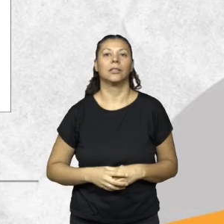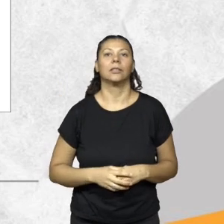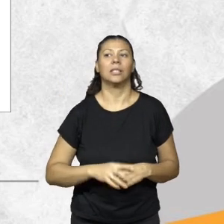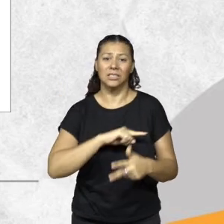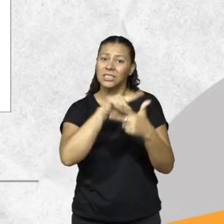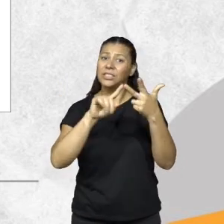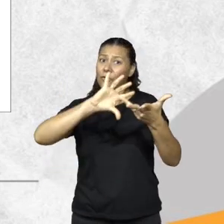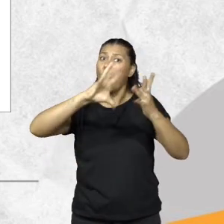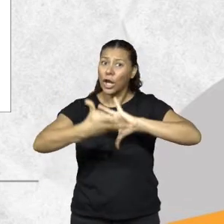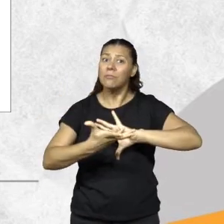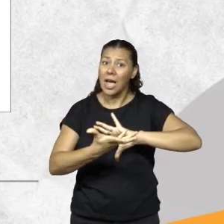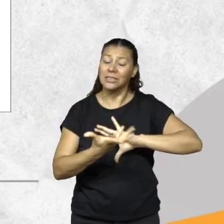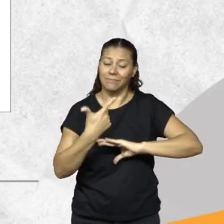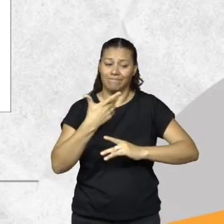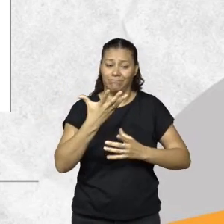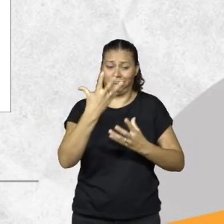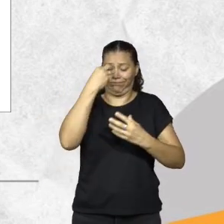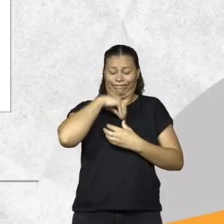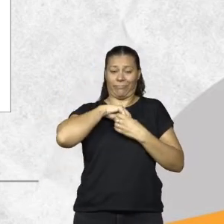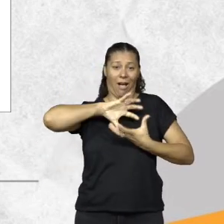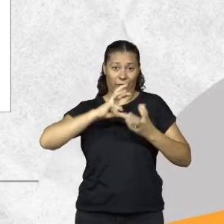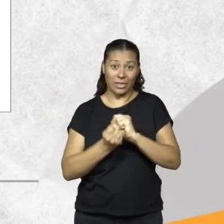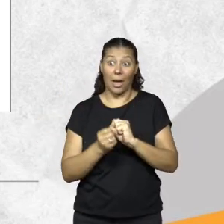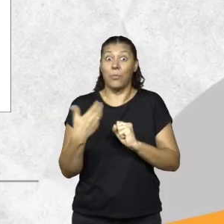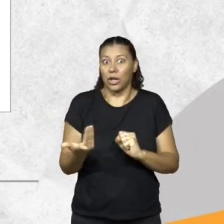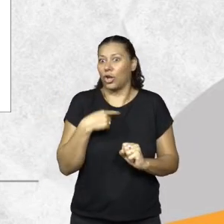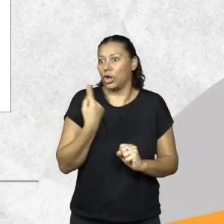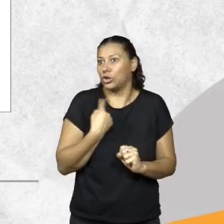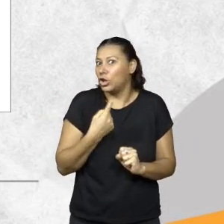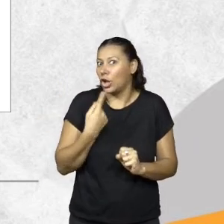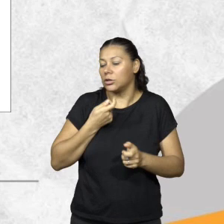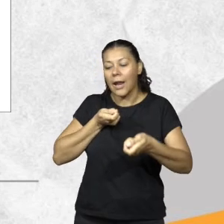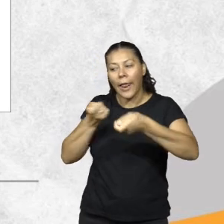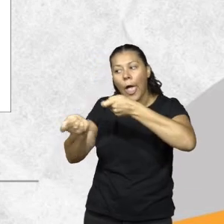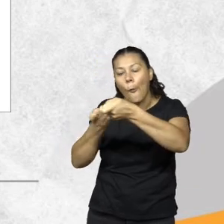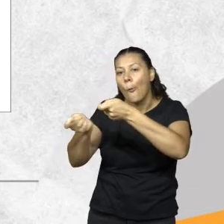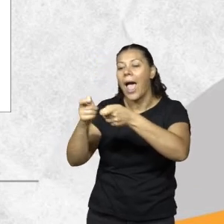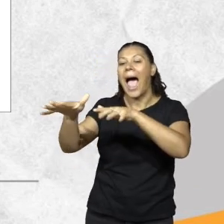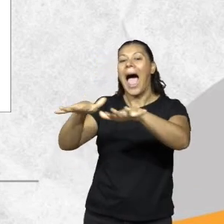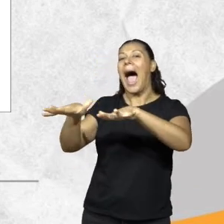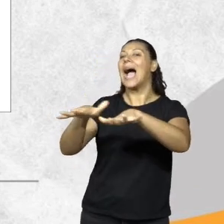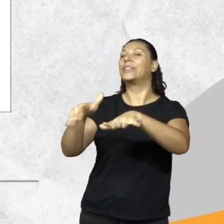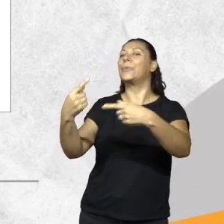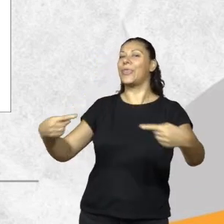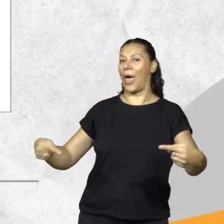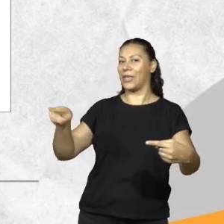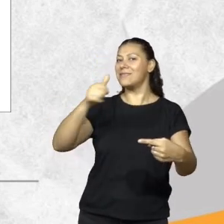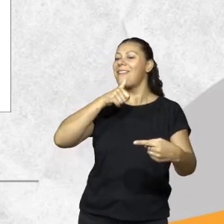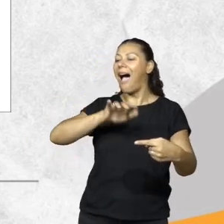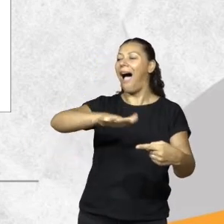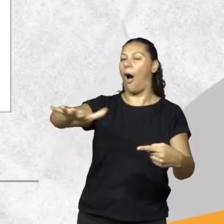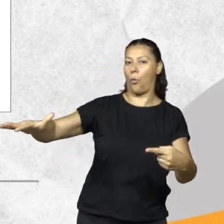eso nosotros van a ver que entramos a regular las actividades que se hacen, estamos hablando de